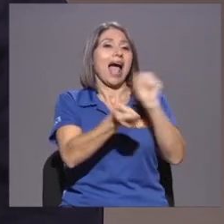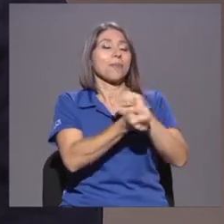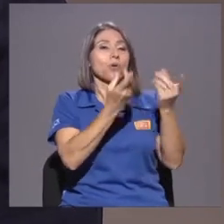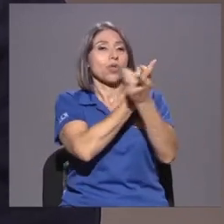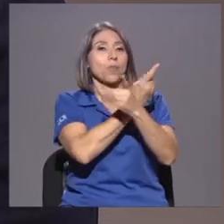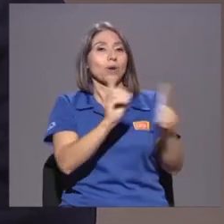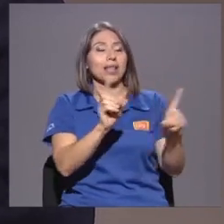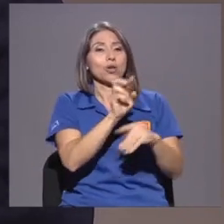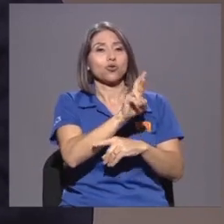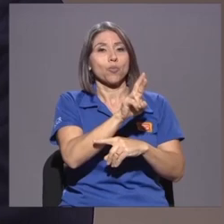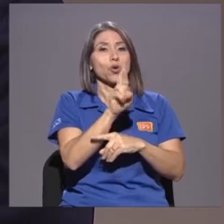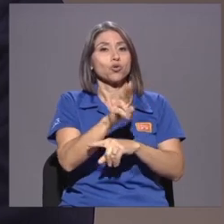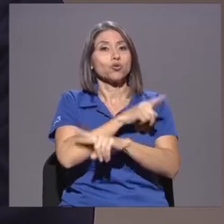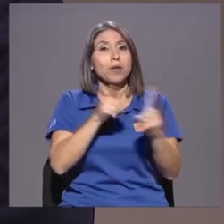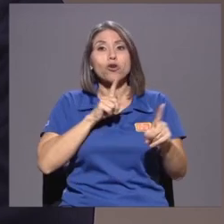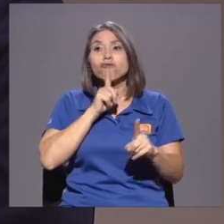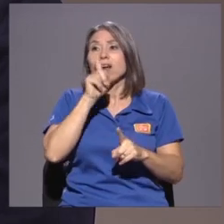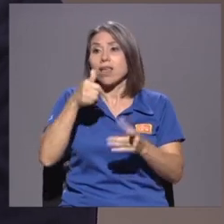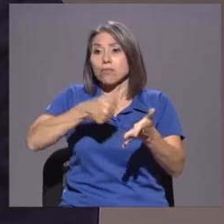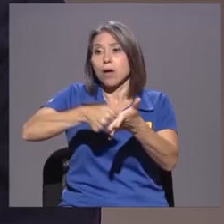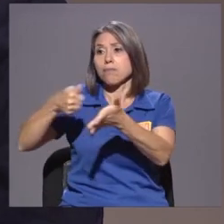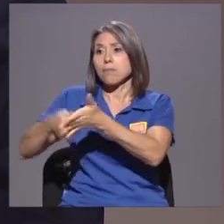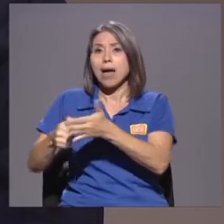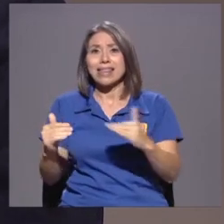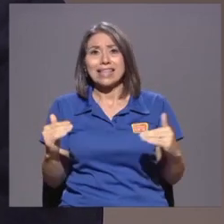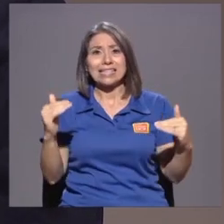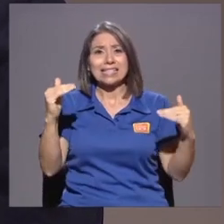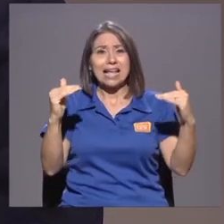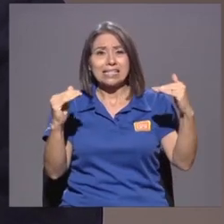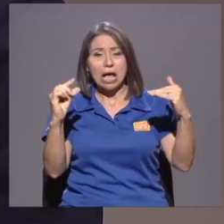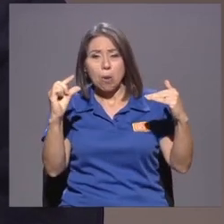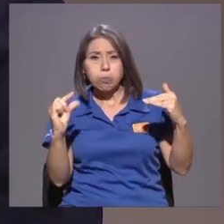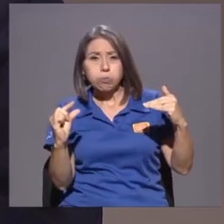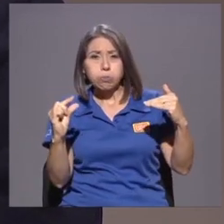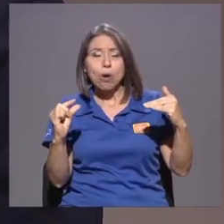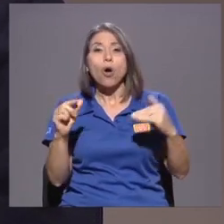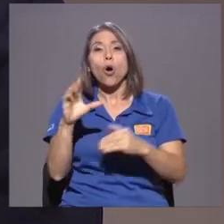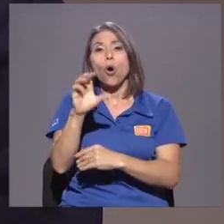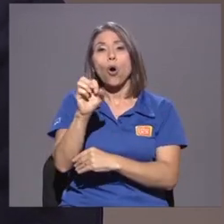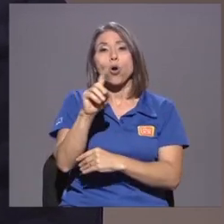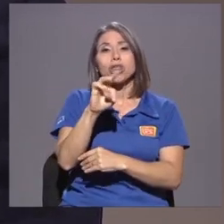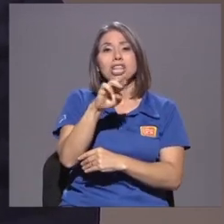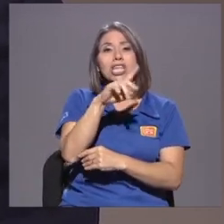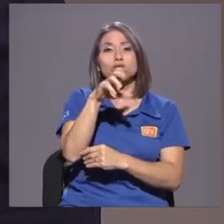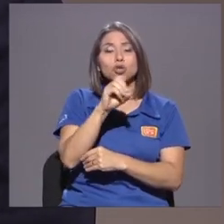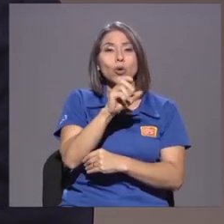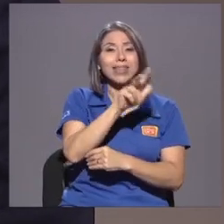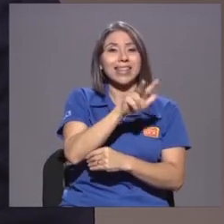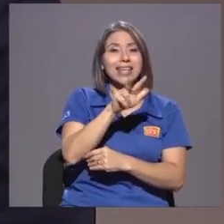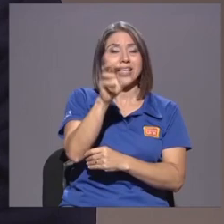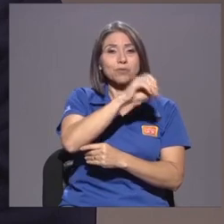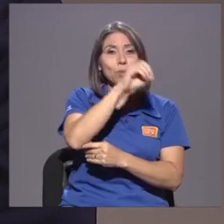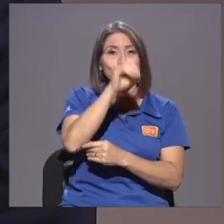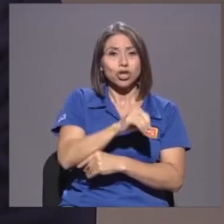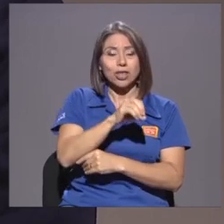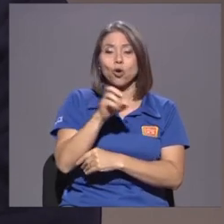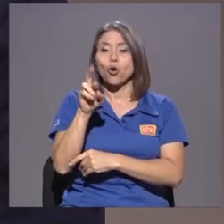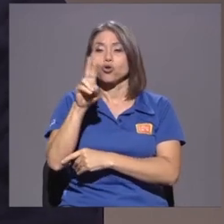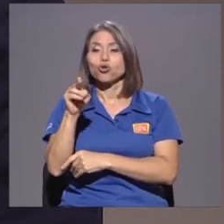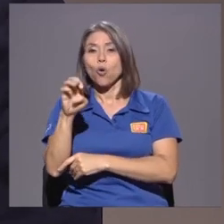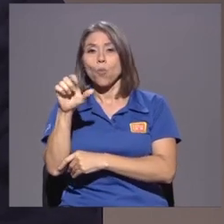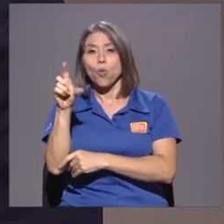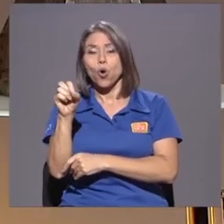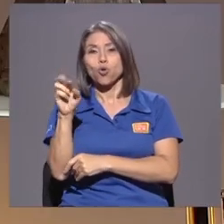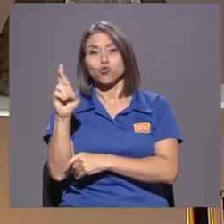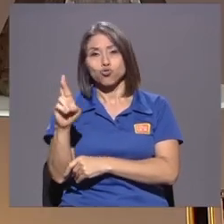la distancia fue mínima porque cortizo obtuvo el 33 por ciento de los votos y rómulo roux obtuvo el